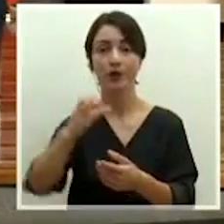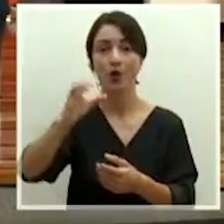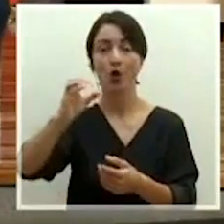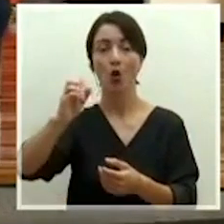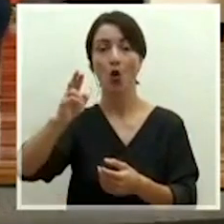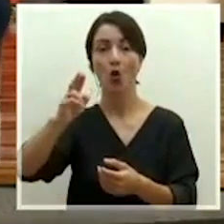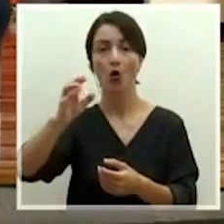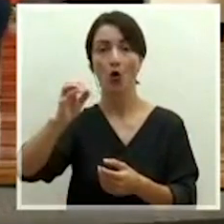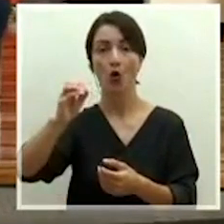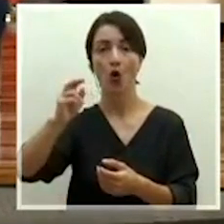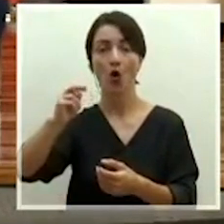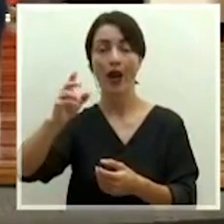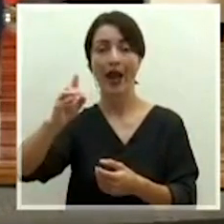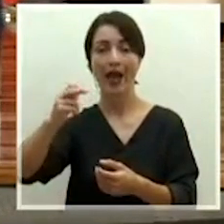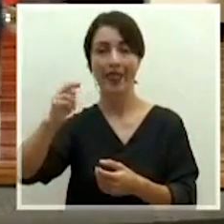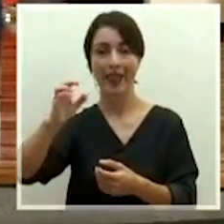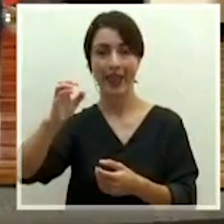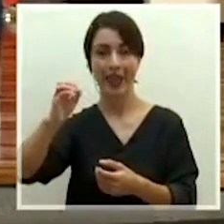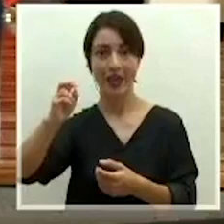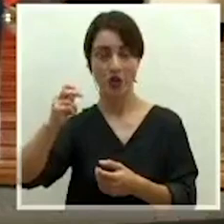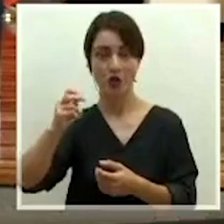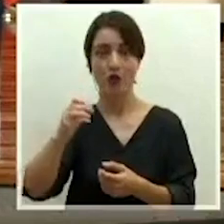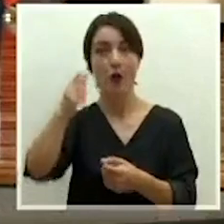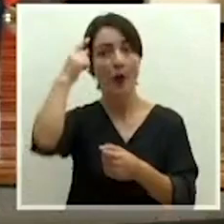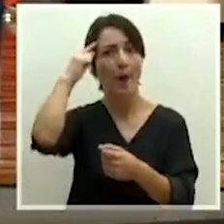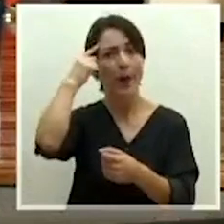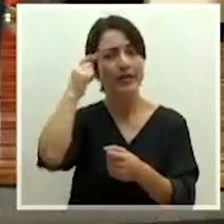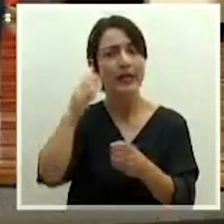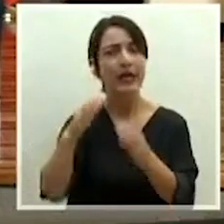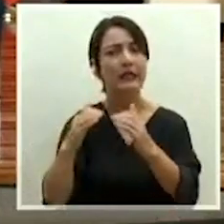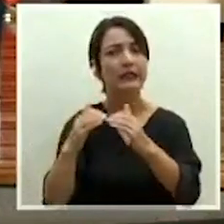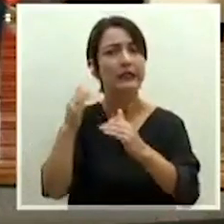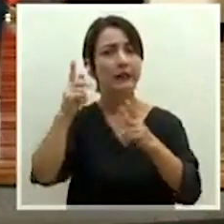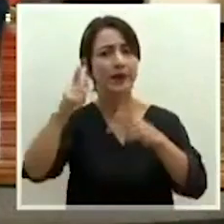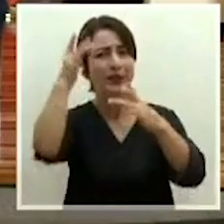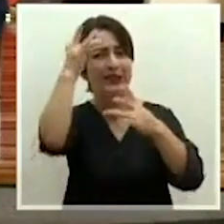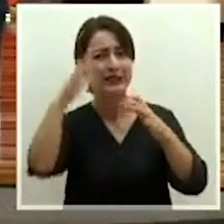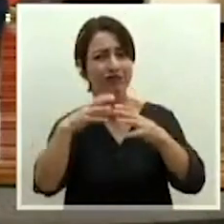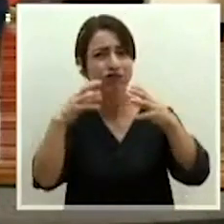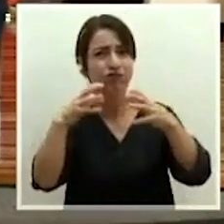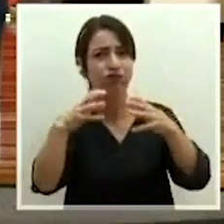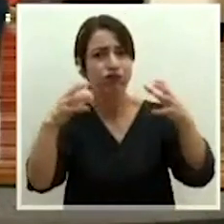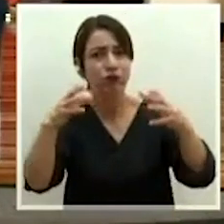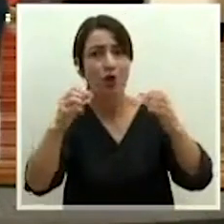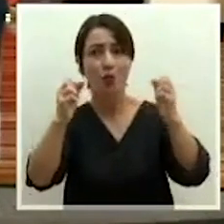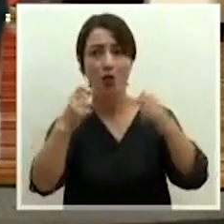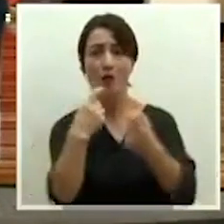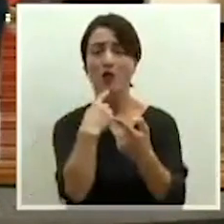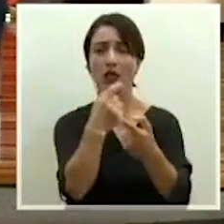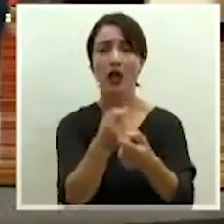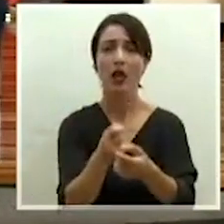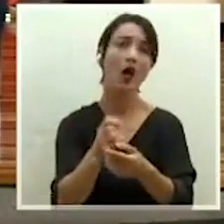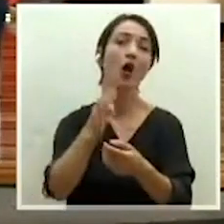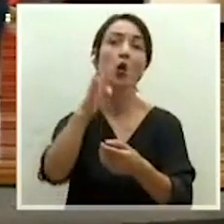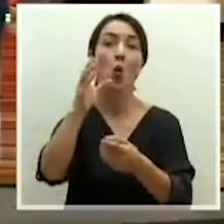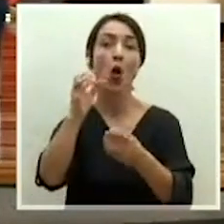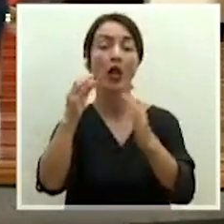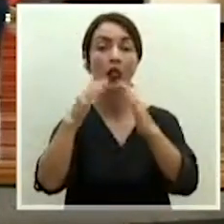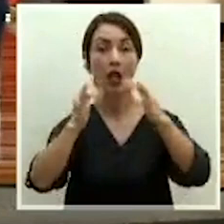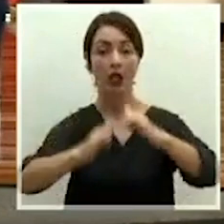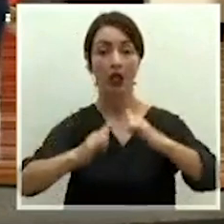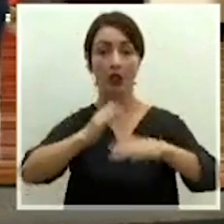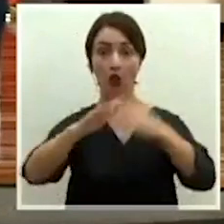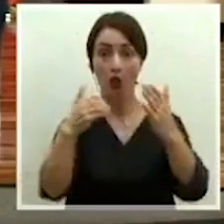doctor Marín. ¿Se puede pensar que si sigue creciendo el número de casos en declarar cuarentena total a los cantones y